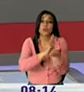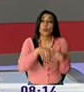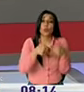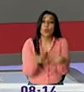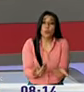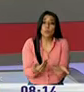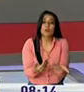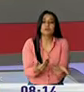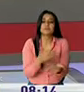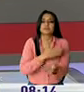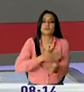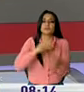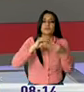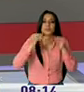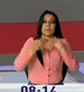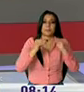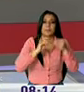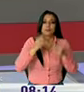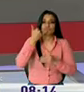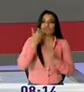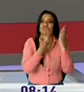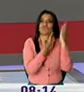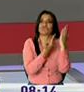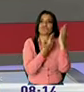por favor, número en pantalla, si está amable,